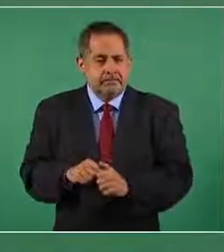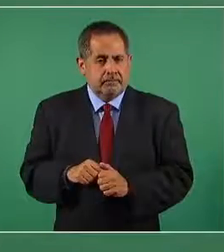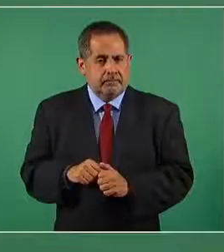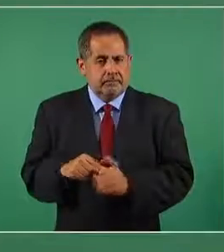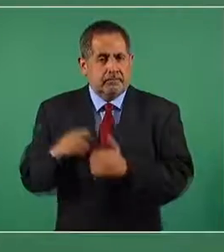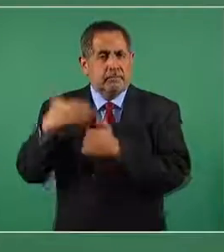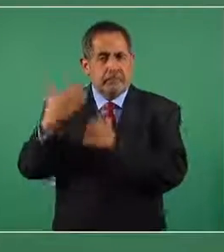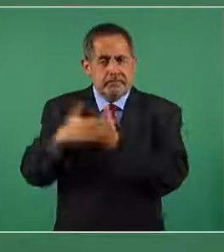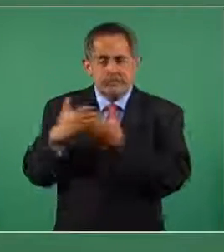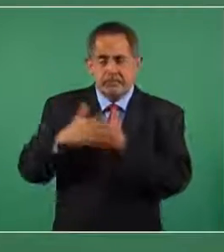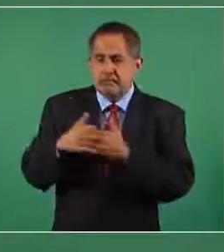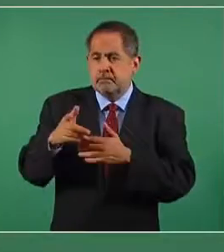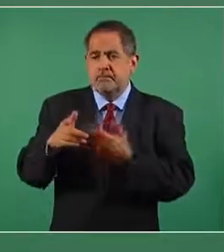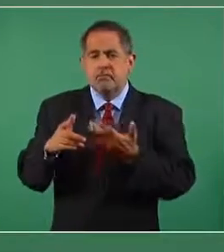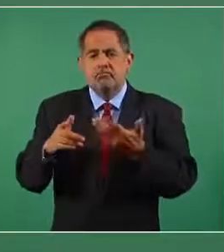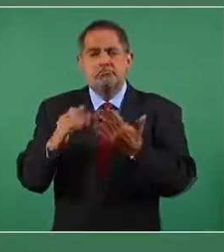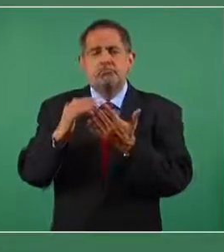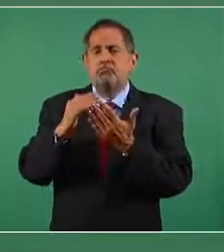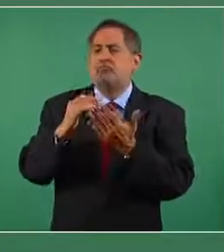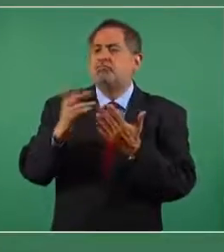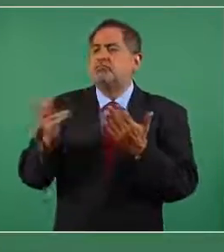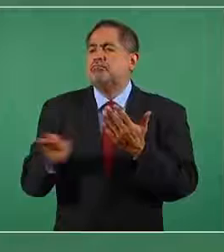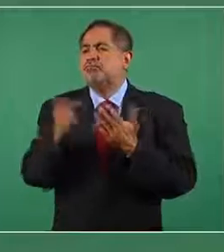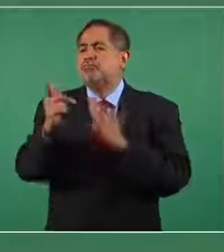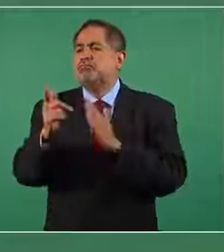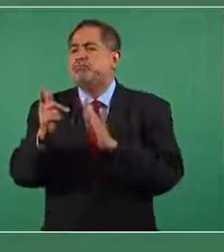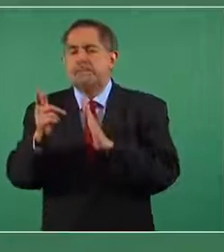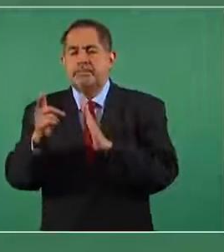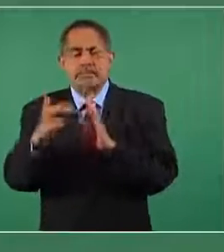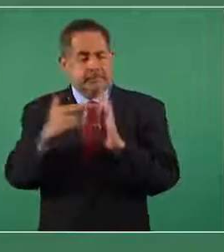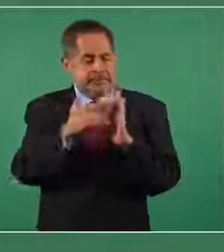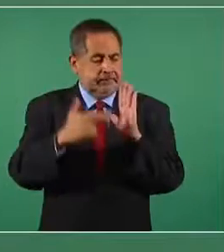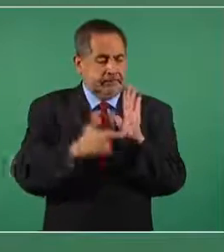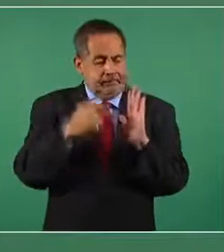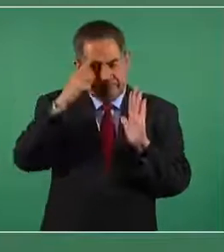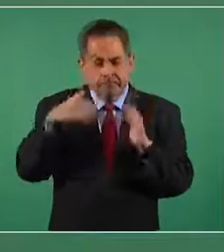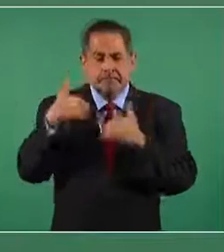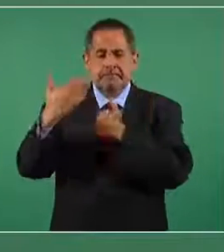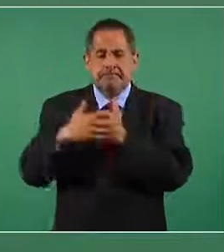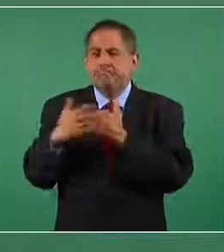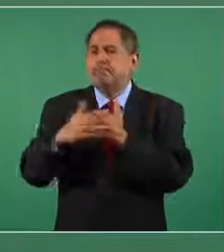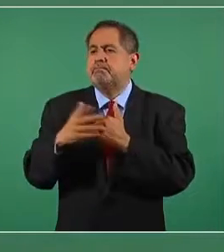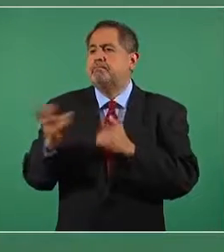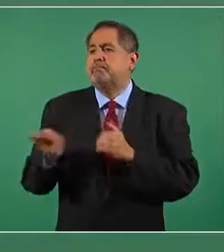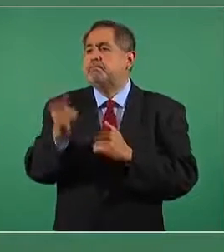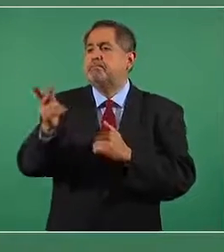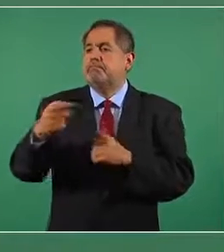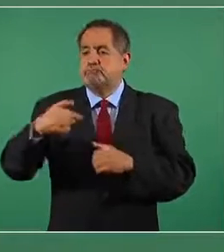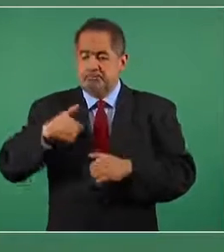llevar a cabo la revocación del mandato. La reglamentaria. La reglamentaria.